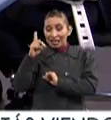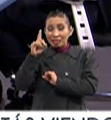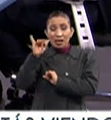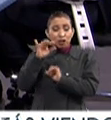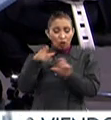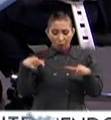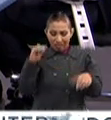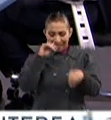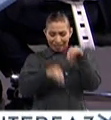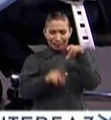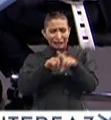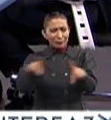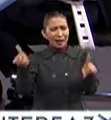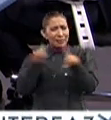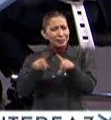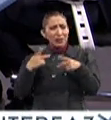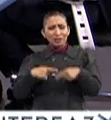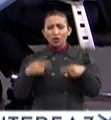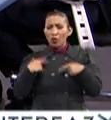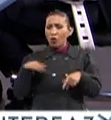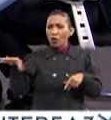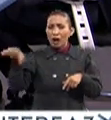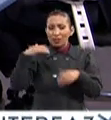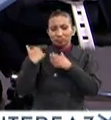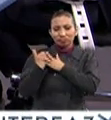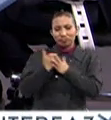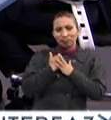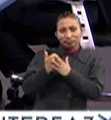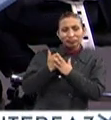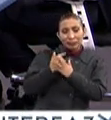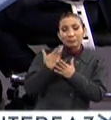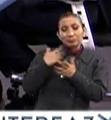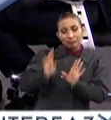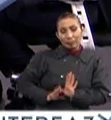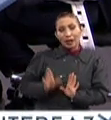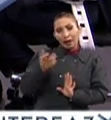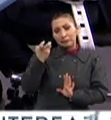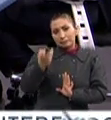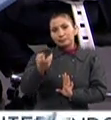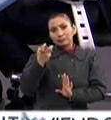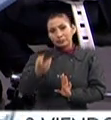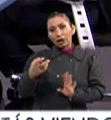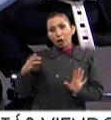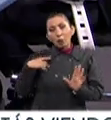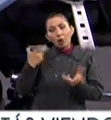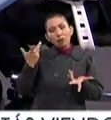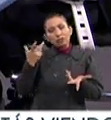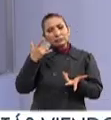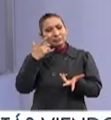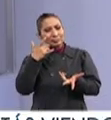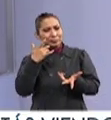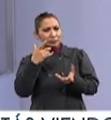disco diverso. Muy interesante. Esa es una de las características y por eso creo que es poco común.